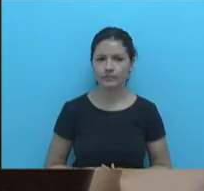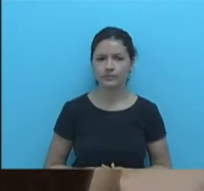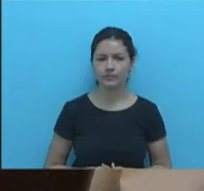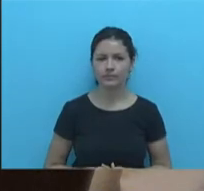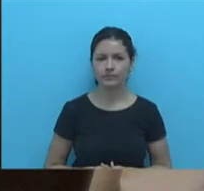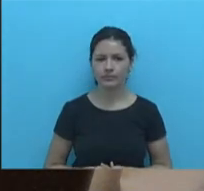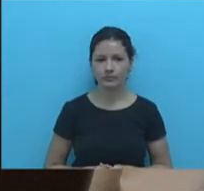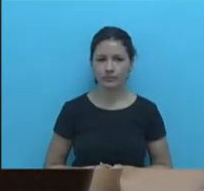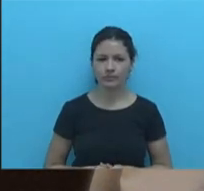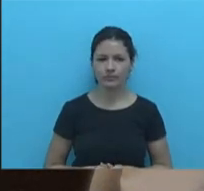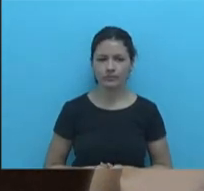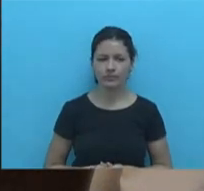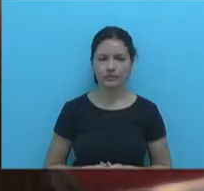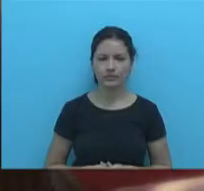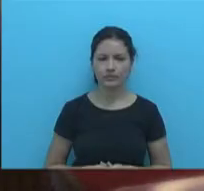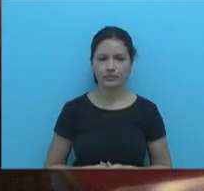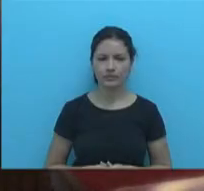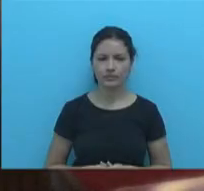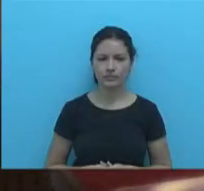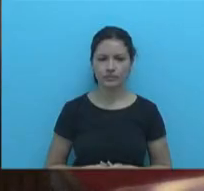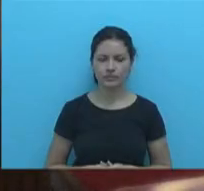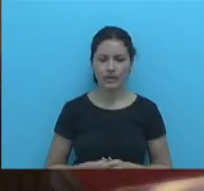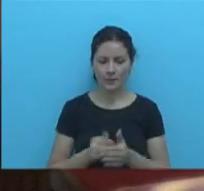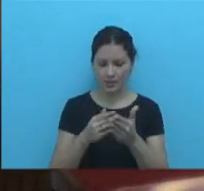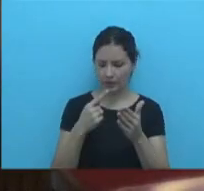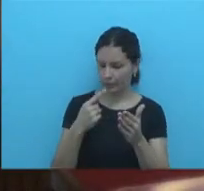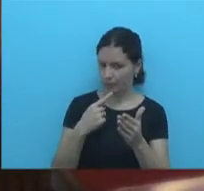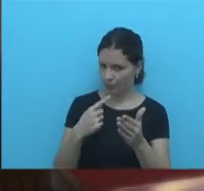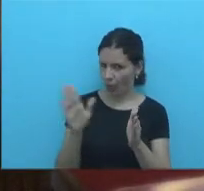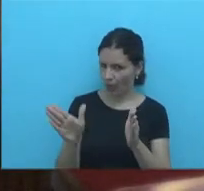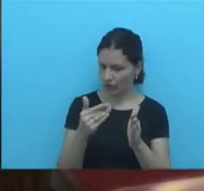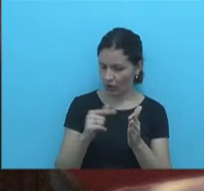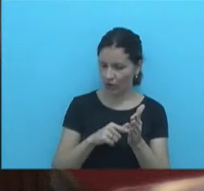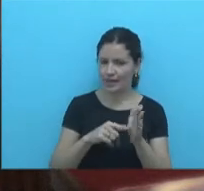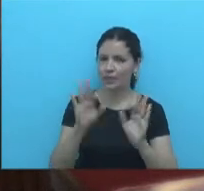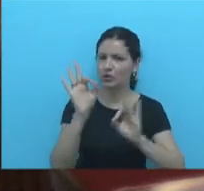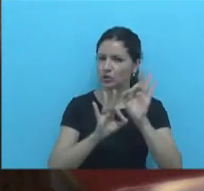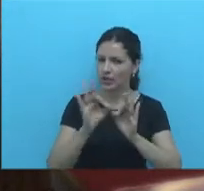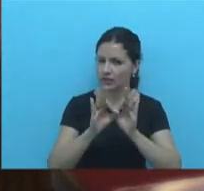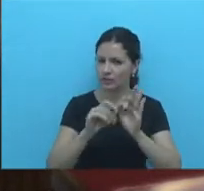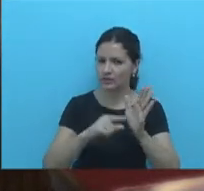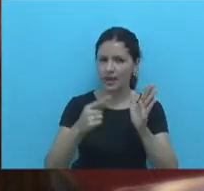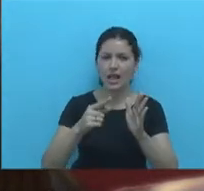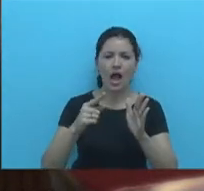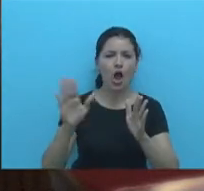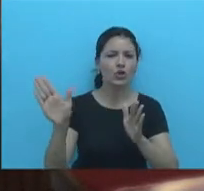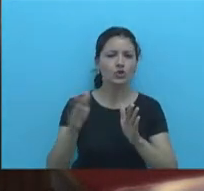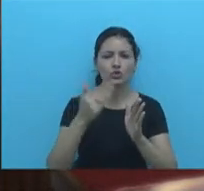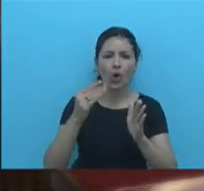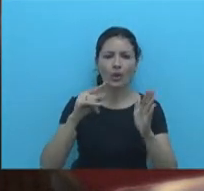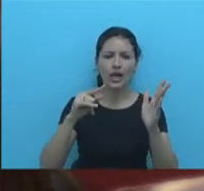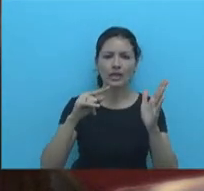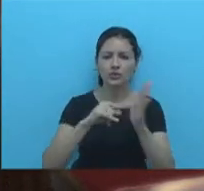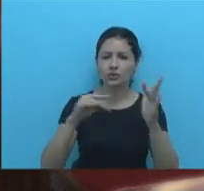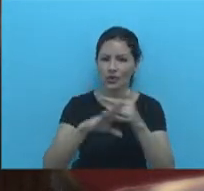Tiene la palabra la... Bueno, respondiendo todo. La idea principal del proyecto es que en todas las ciudades de la provincia donde haya una